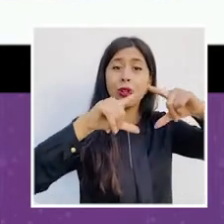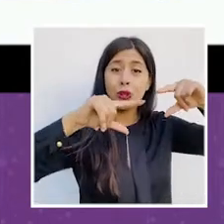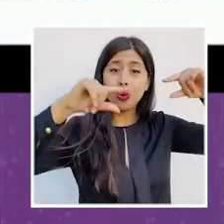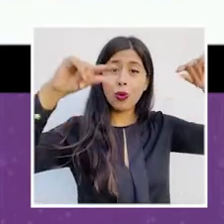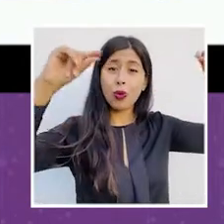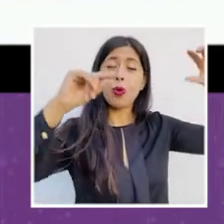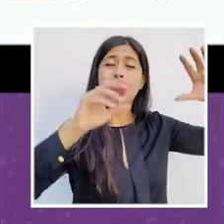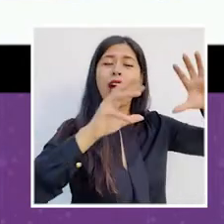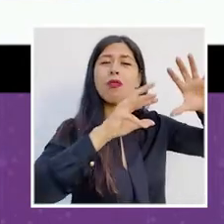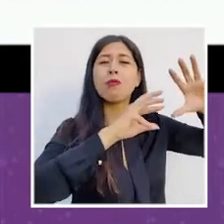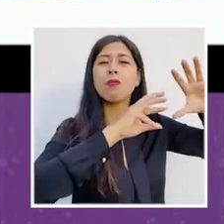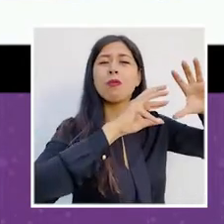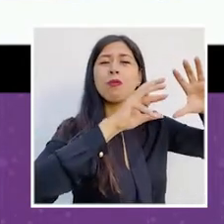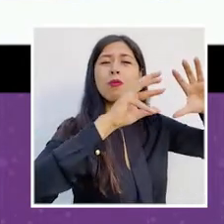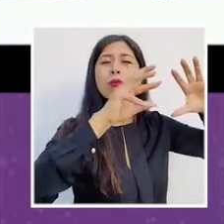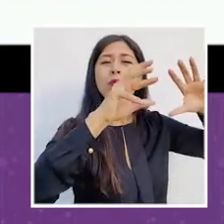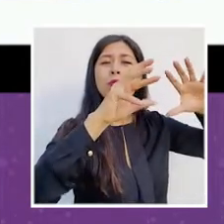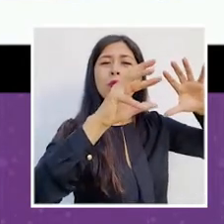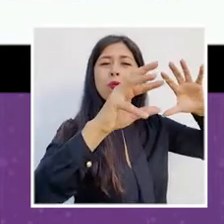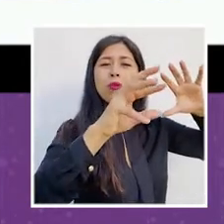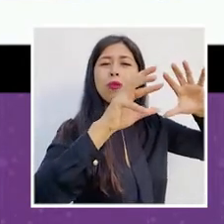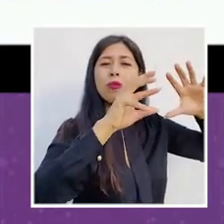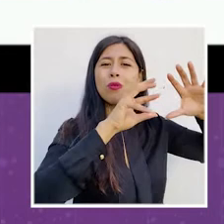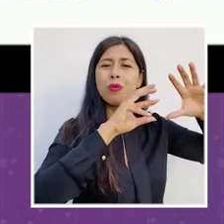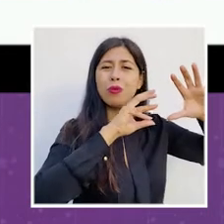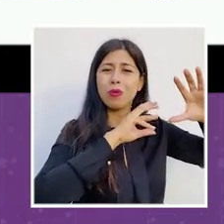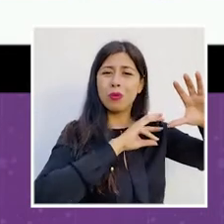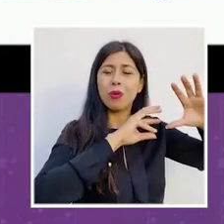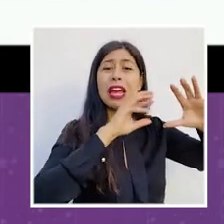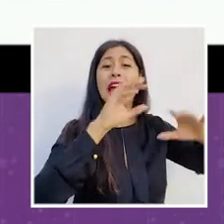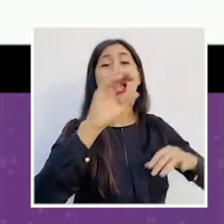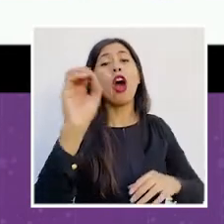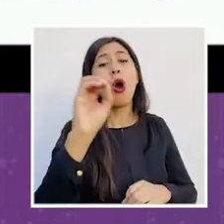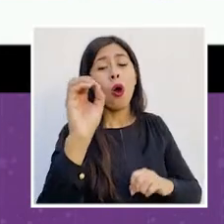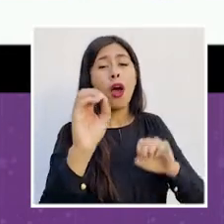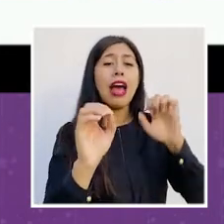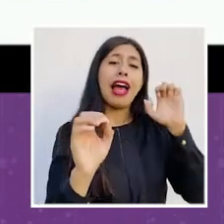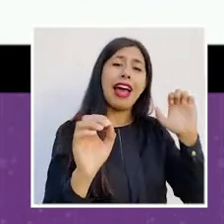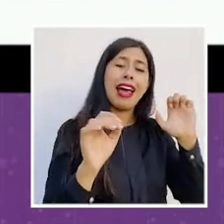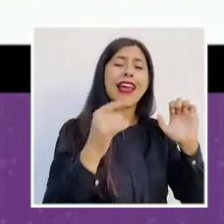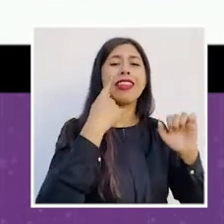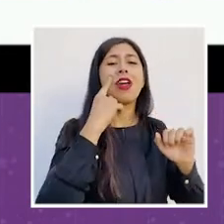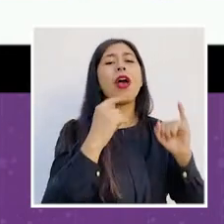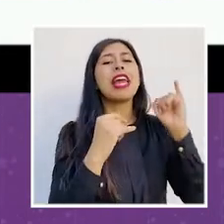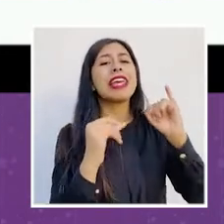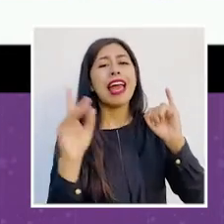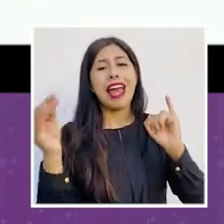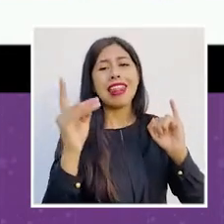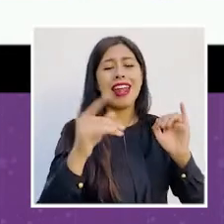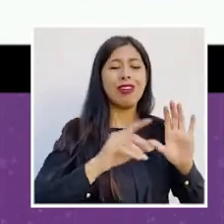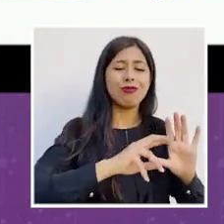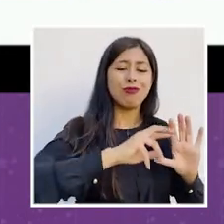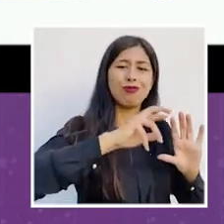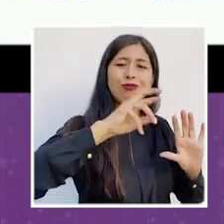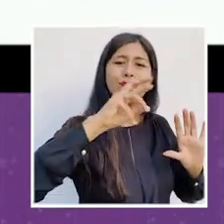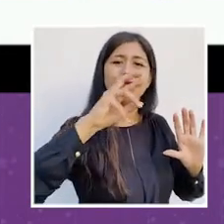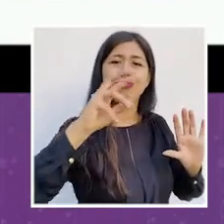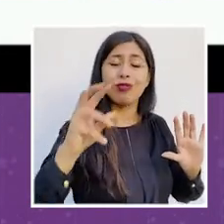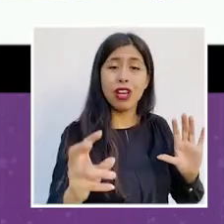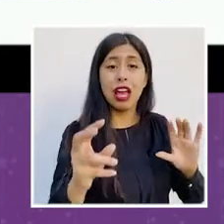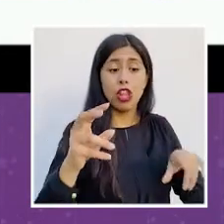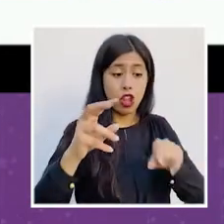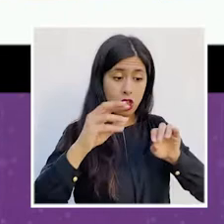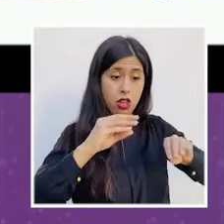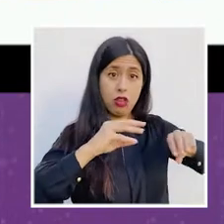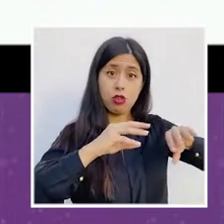la Luna se va moviendo de oeste a este. De izquierda a derecha, como lo mostramos hace un rato. Por lo tanto, la